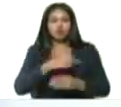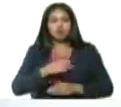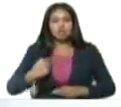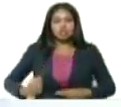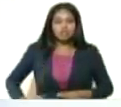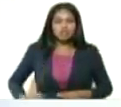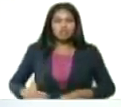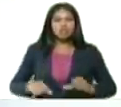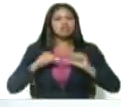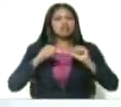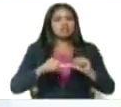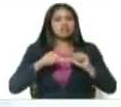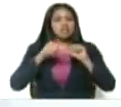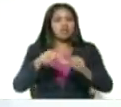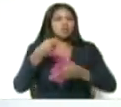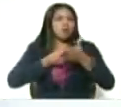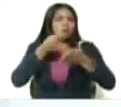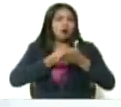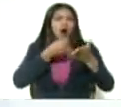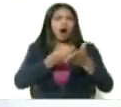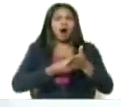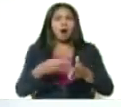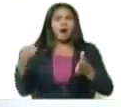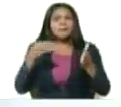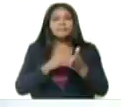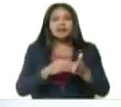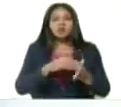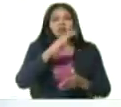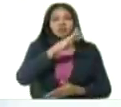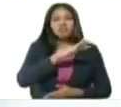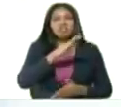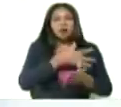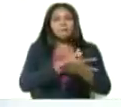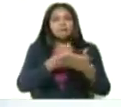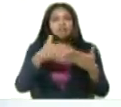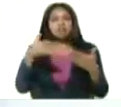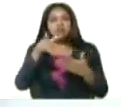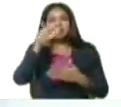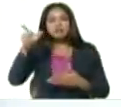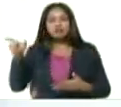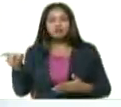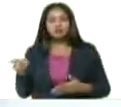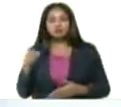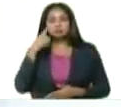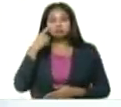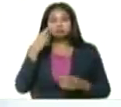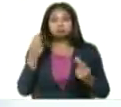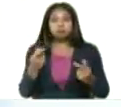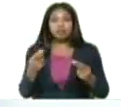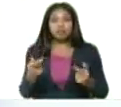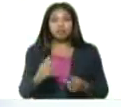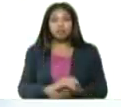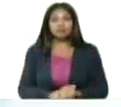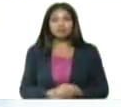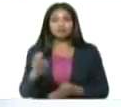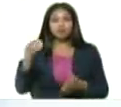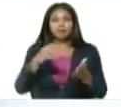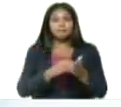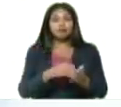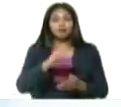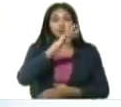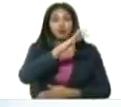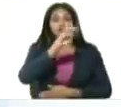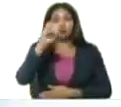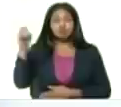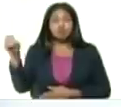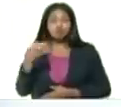combate. China es un país de 1.400 millones de habitantes. Tenemos que tenerlo pendiente. 1.400